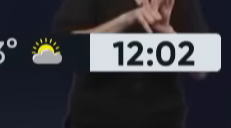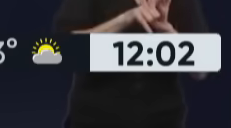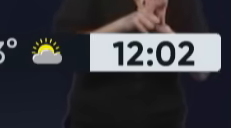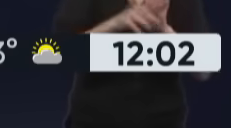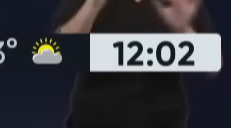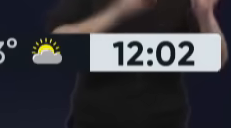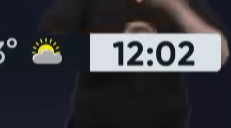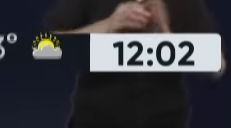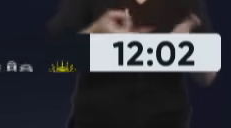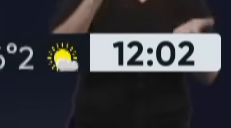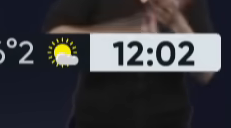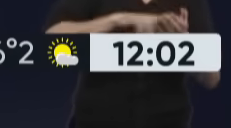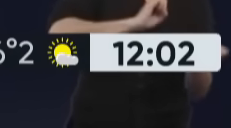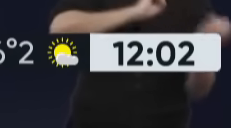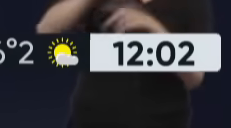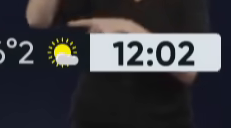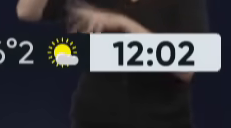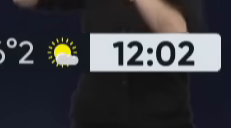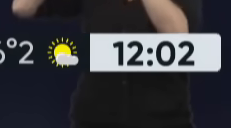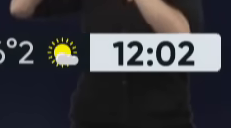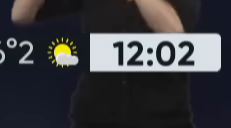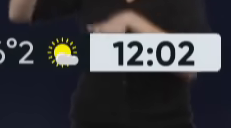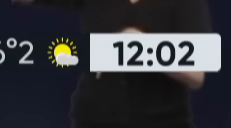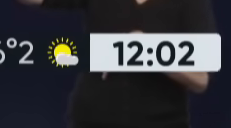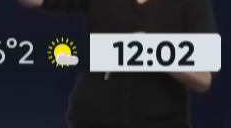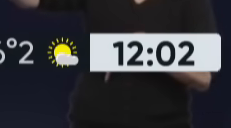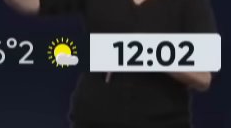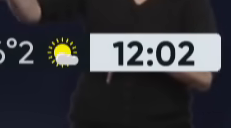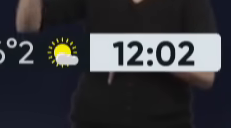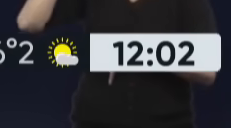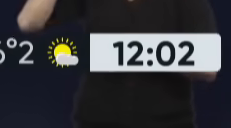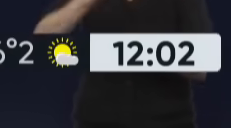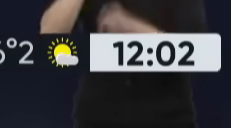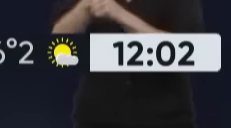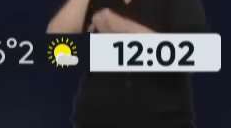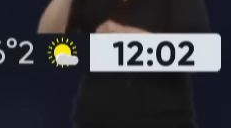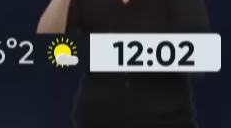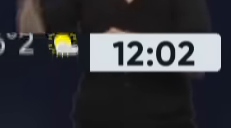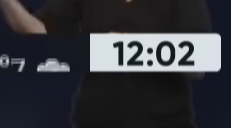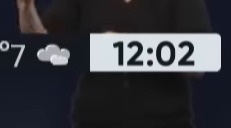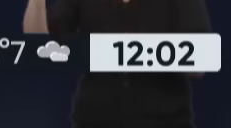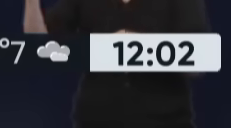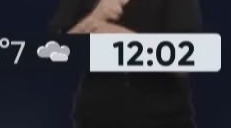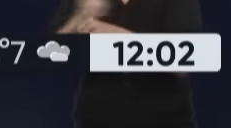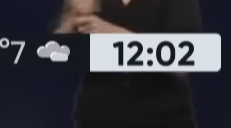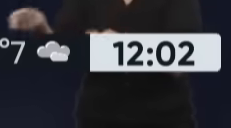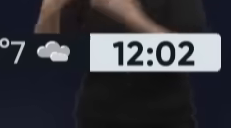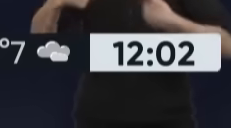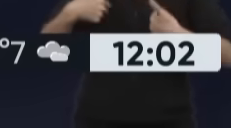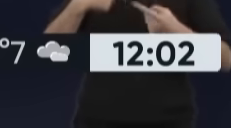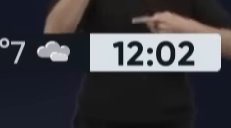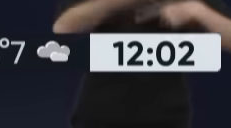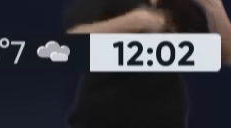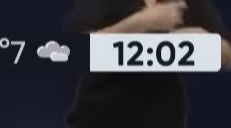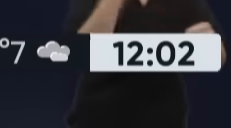representatividad legislativa, lo logramos aprobar. No hay una sola cuestión que hayamos hecho que